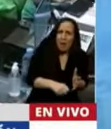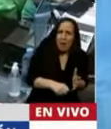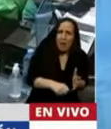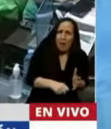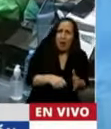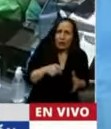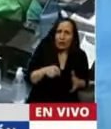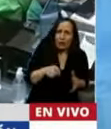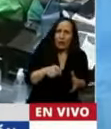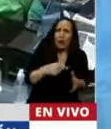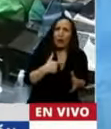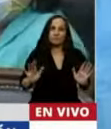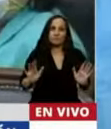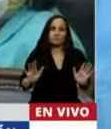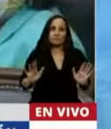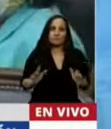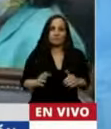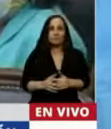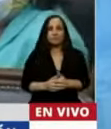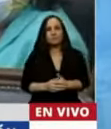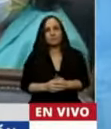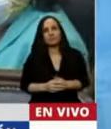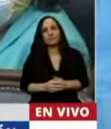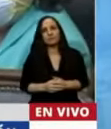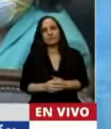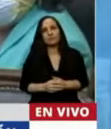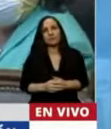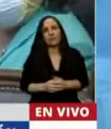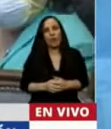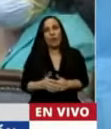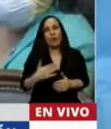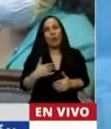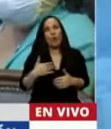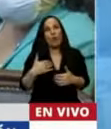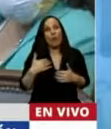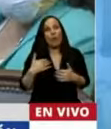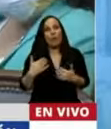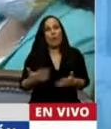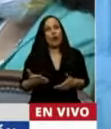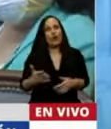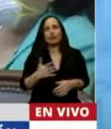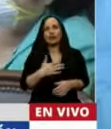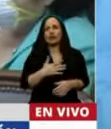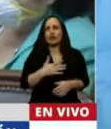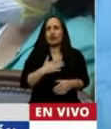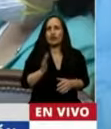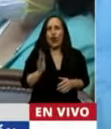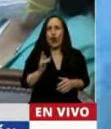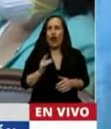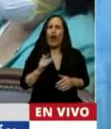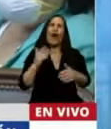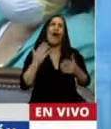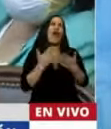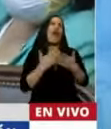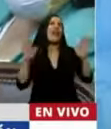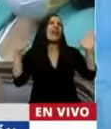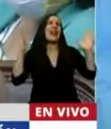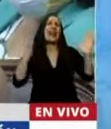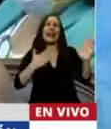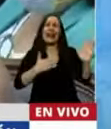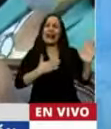decir que vendí mi voto, por esa razón no estoy actuando libremente.